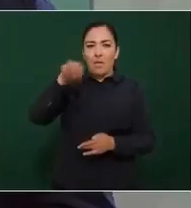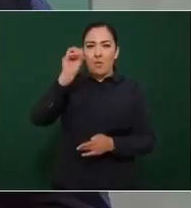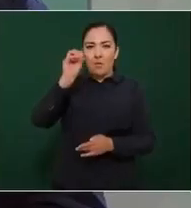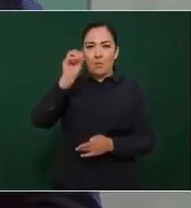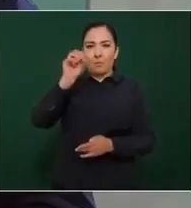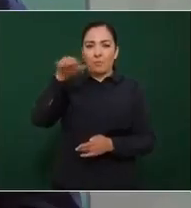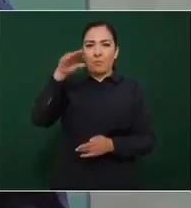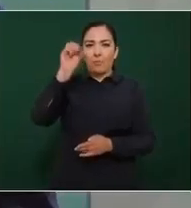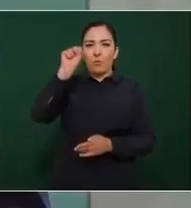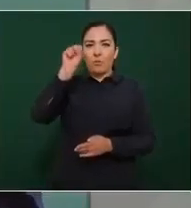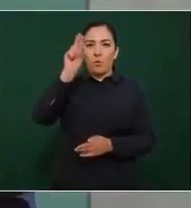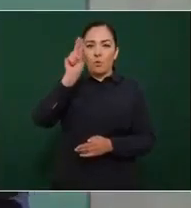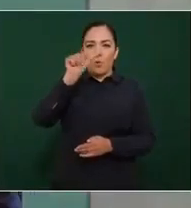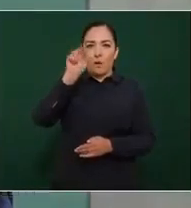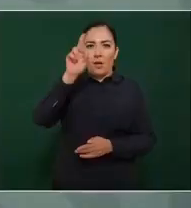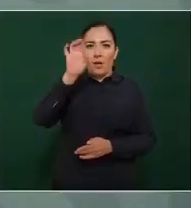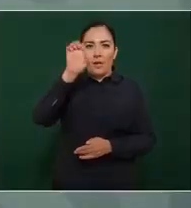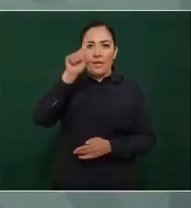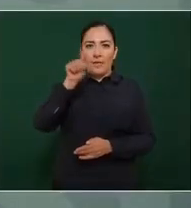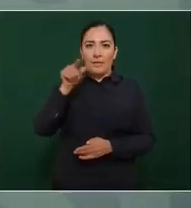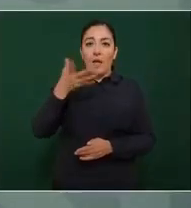fondo en el Porfiriato